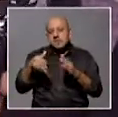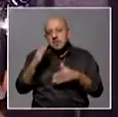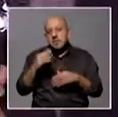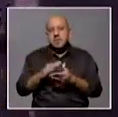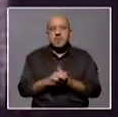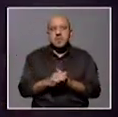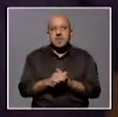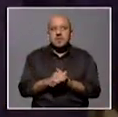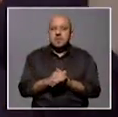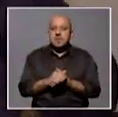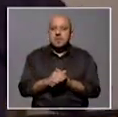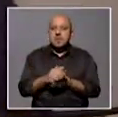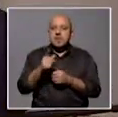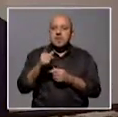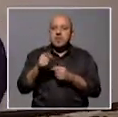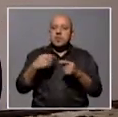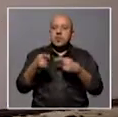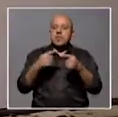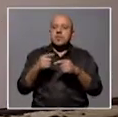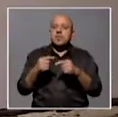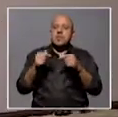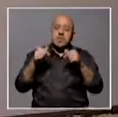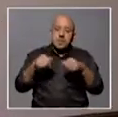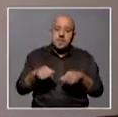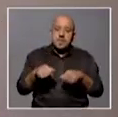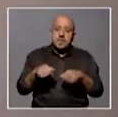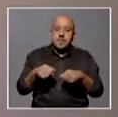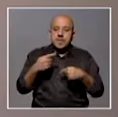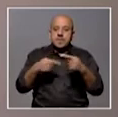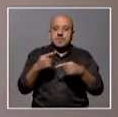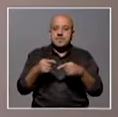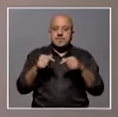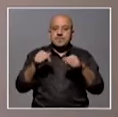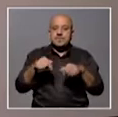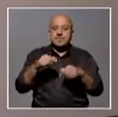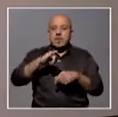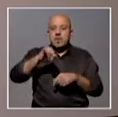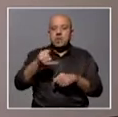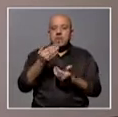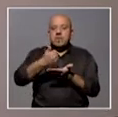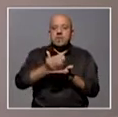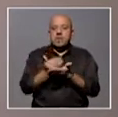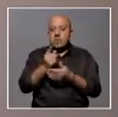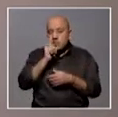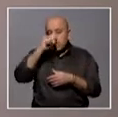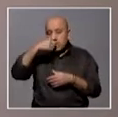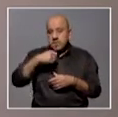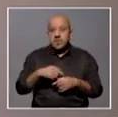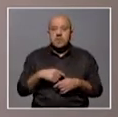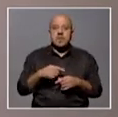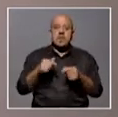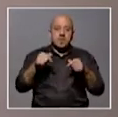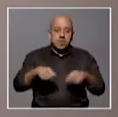tranquilo a la sesión de esta junta, que sigue acá en la Junta Departamental de Montevideo, Pilar,